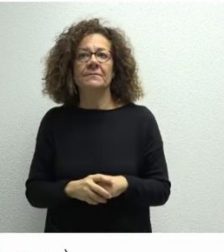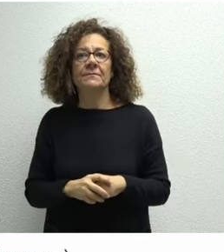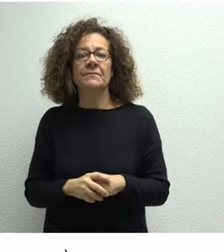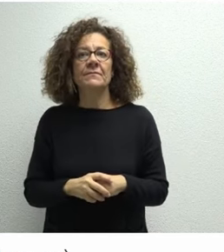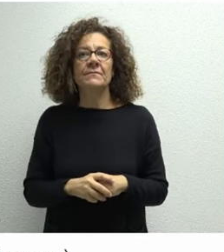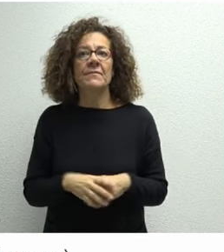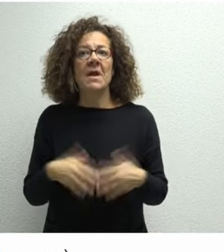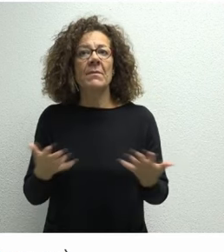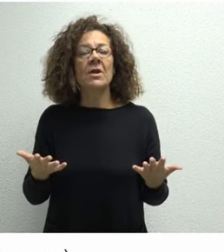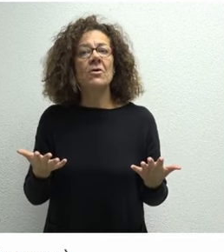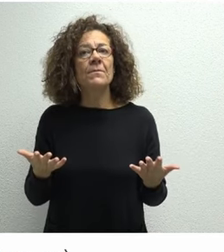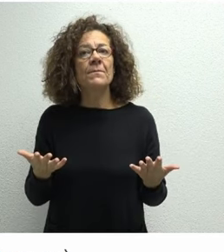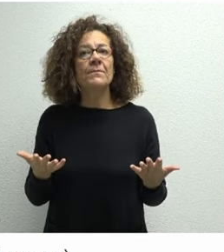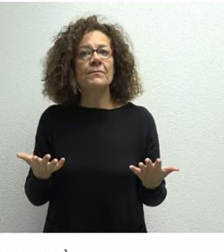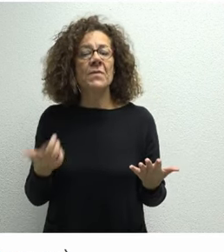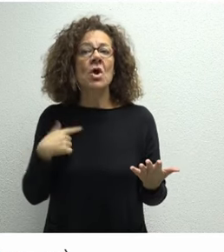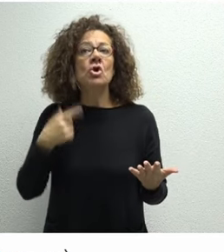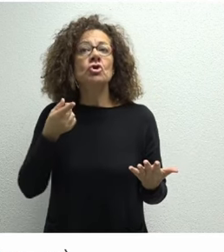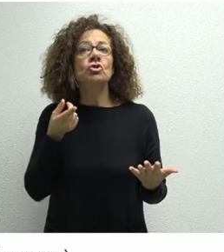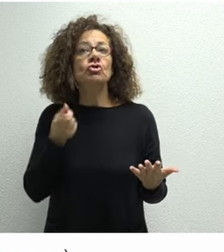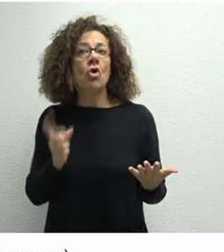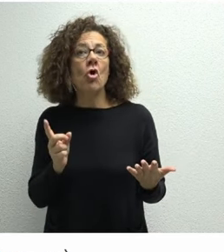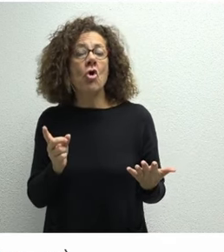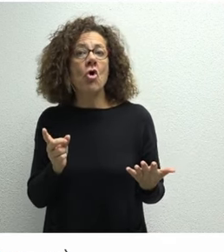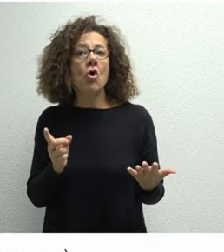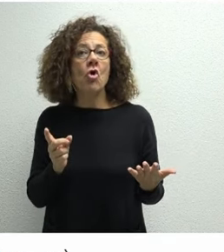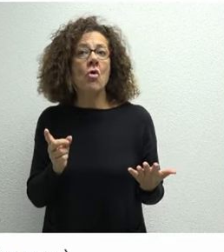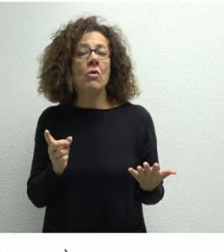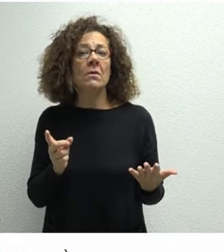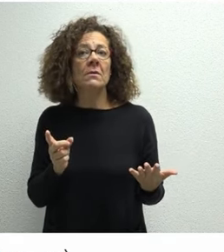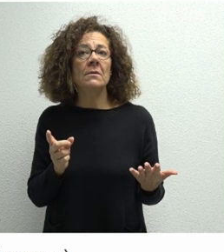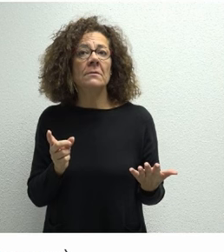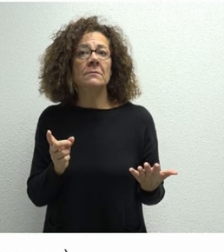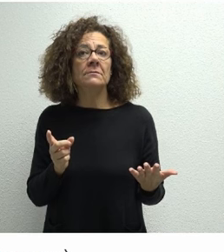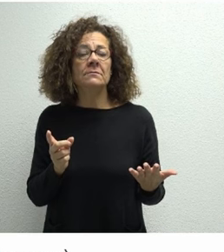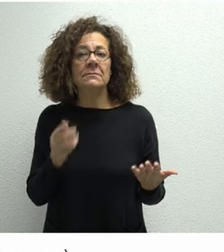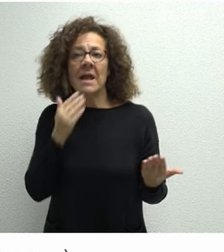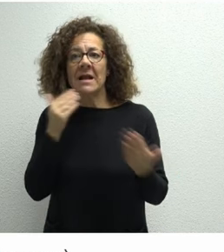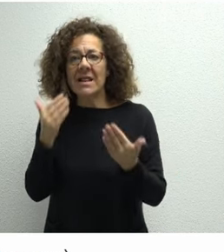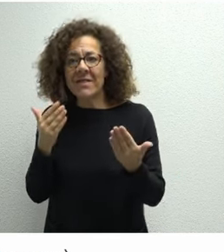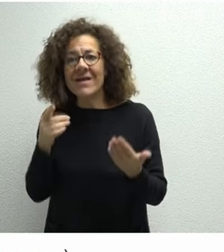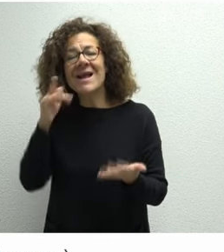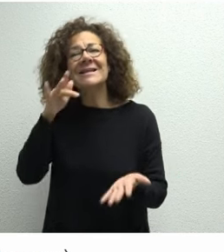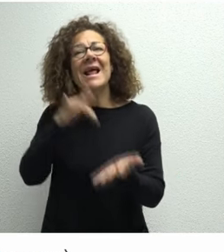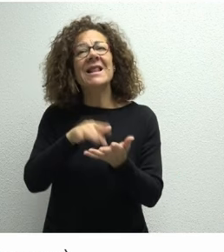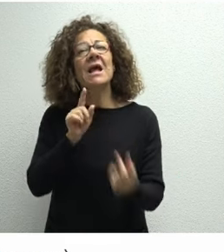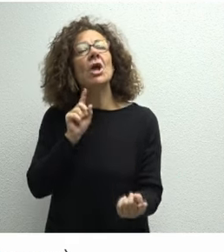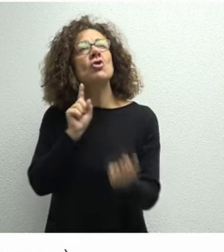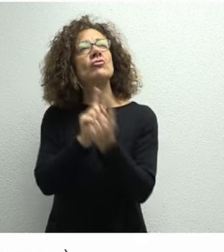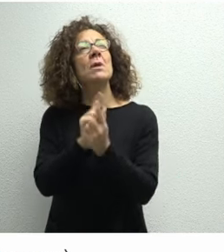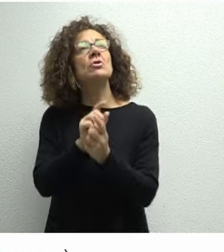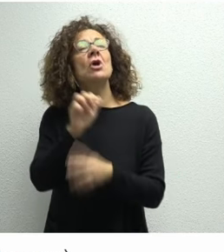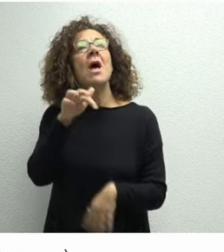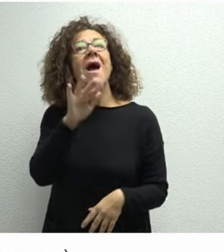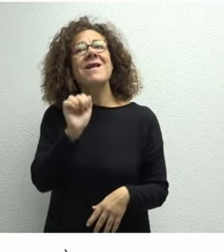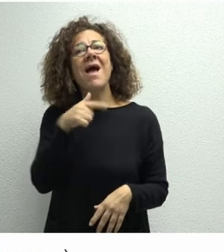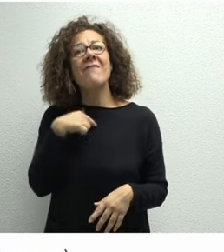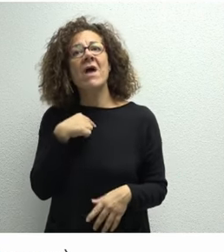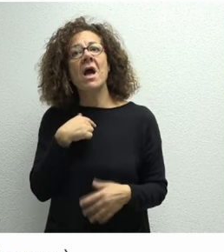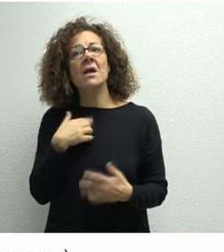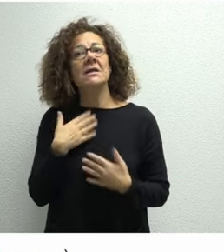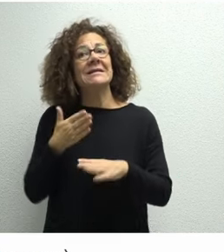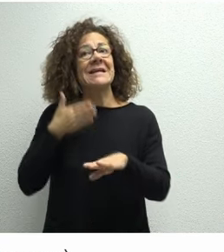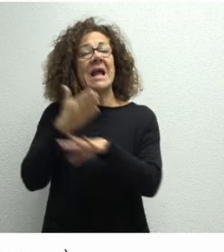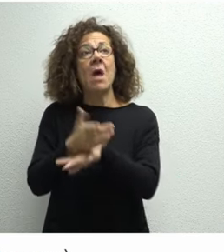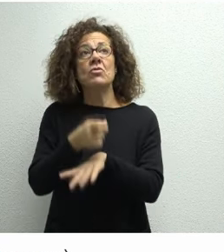y los iba a repetir igual vale Pero bueno solamente Añadir el agradecimiento a Ramón Por supuesto aquel día que nos subimos Rafa y yo en un ave y nos presentamos en Barcelona pues